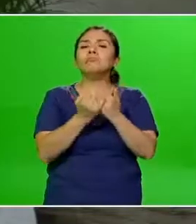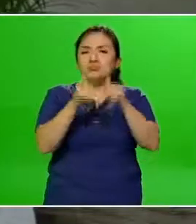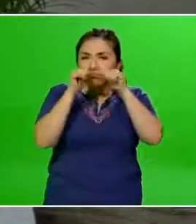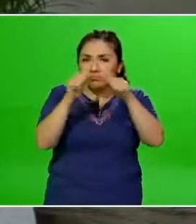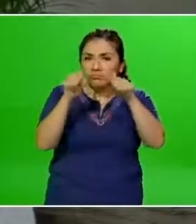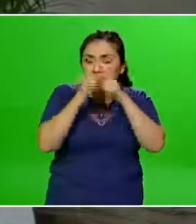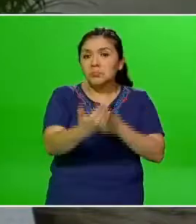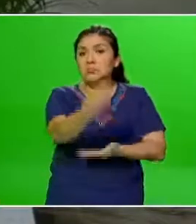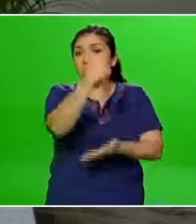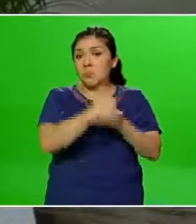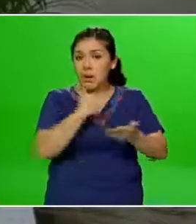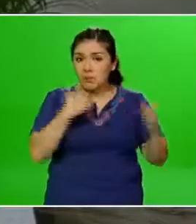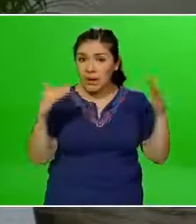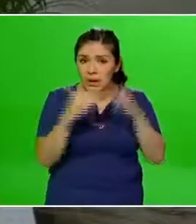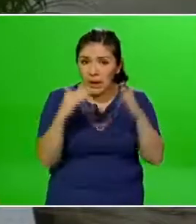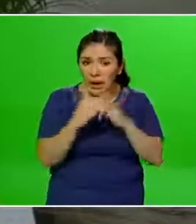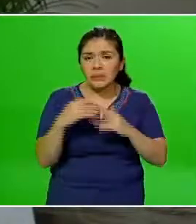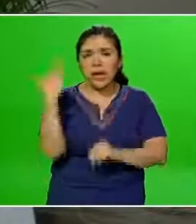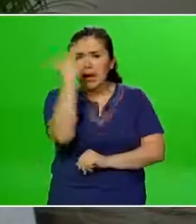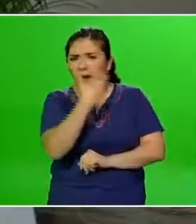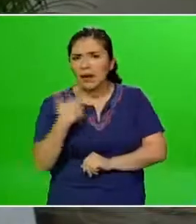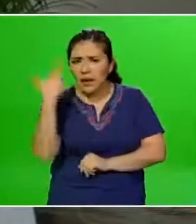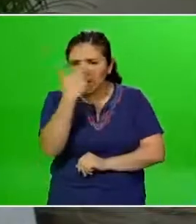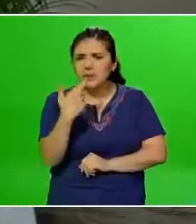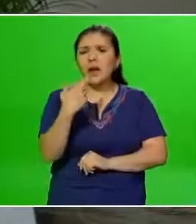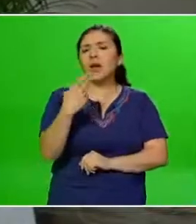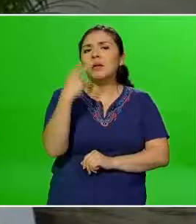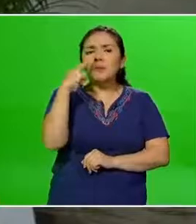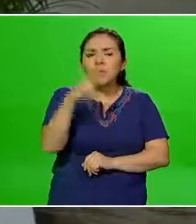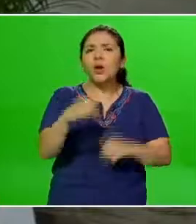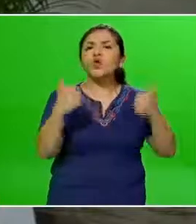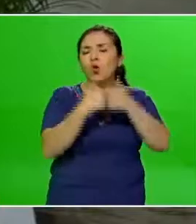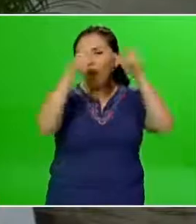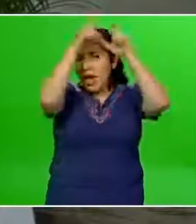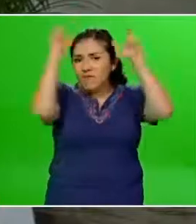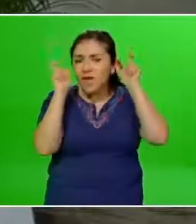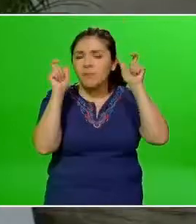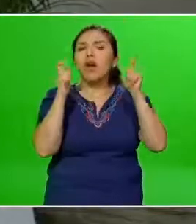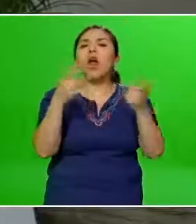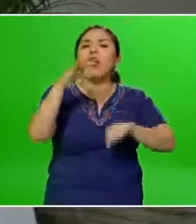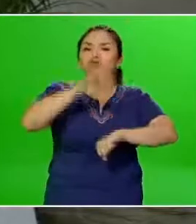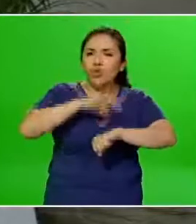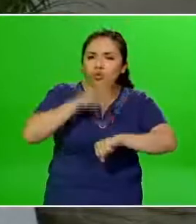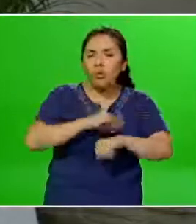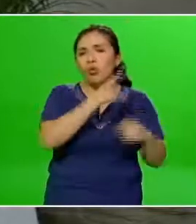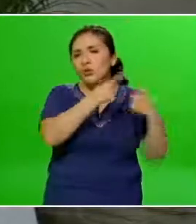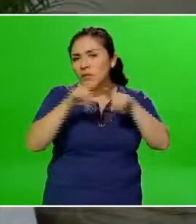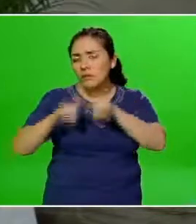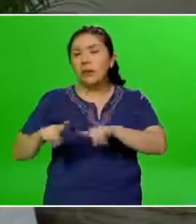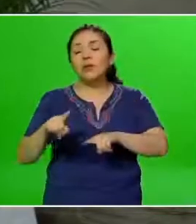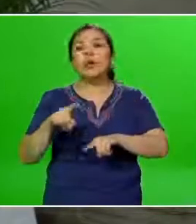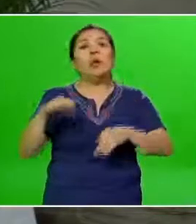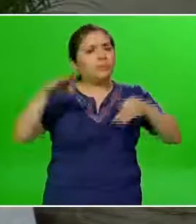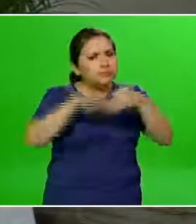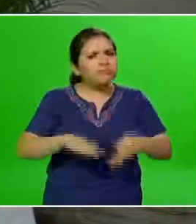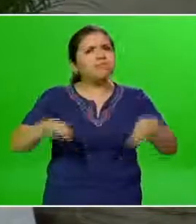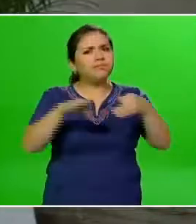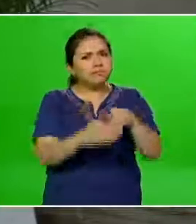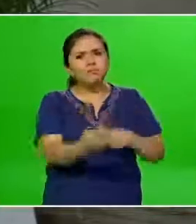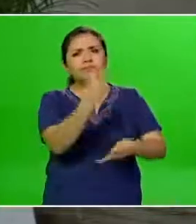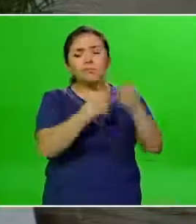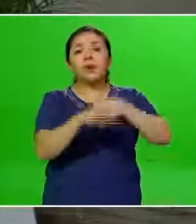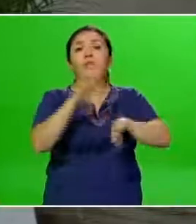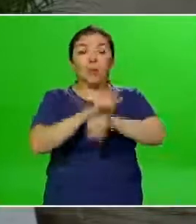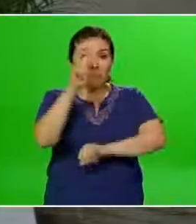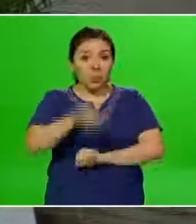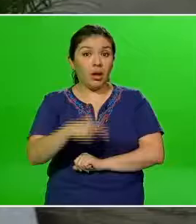monitoreándome, venían a mi casa a checarme, venían enfermeras, venían doctores y constantemente, porque en mi